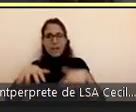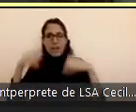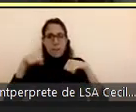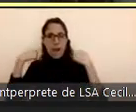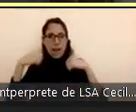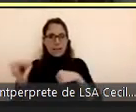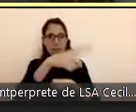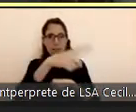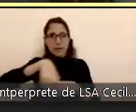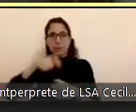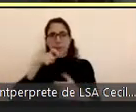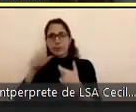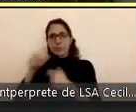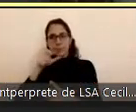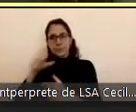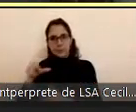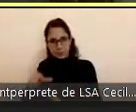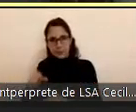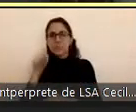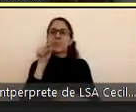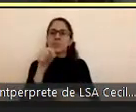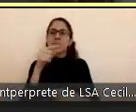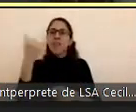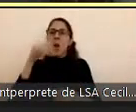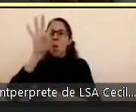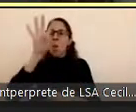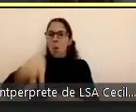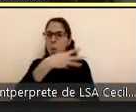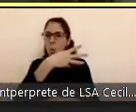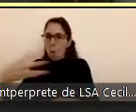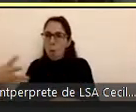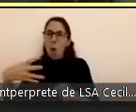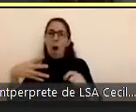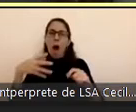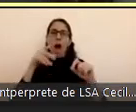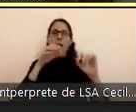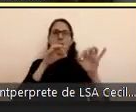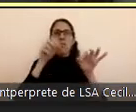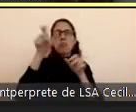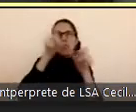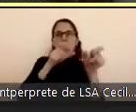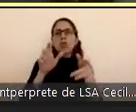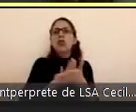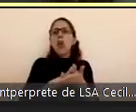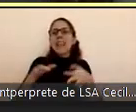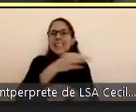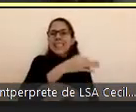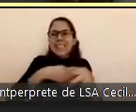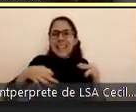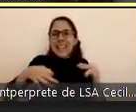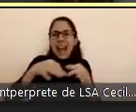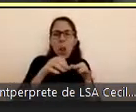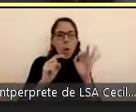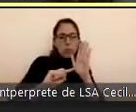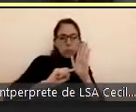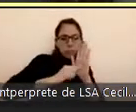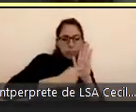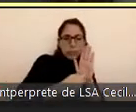la primera pregunta que completar un cuadro, ¿sí? De células procariotas y células eucariotas.